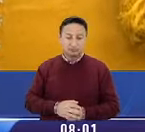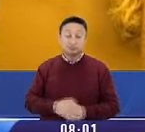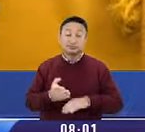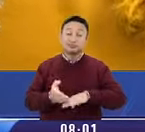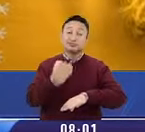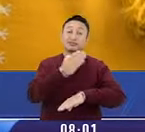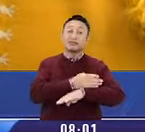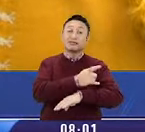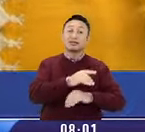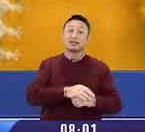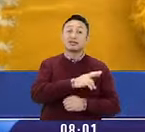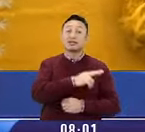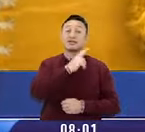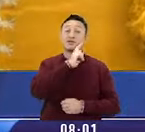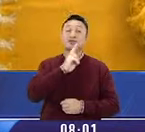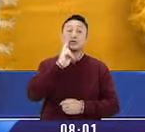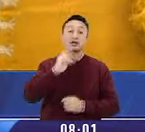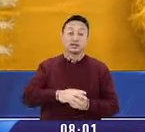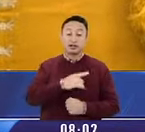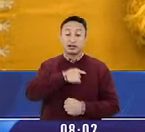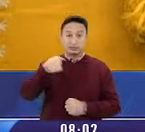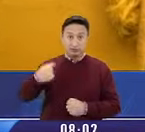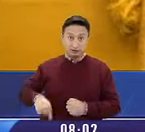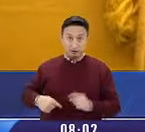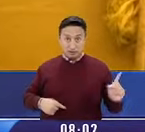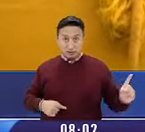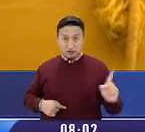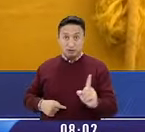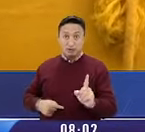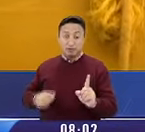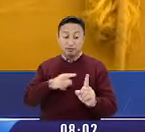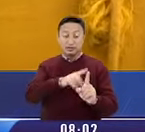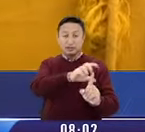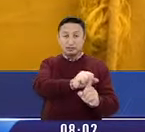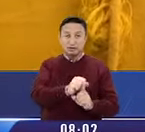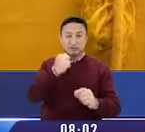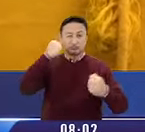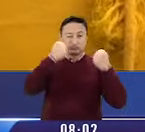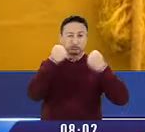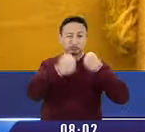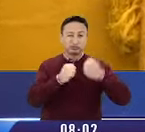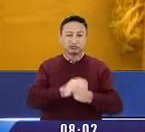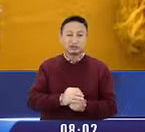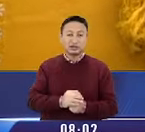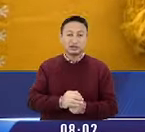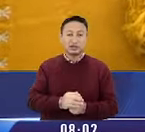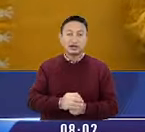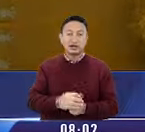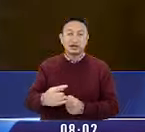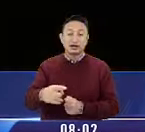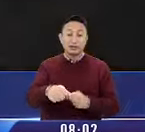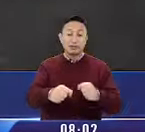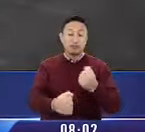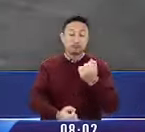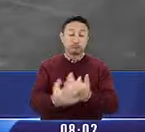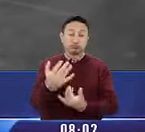en el Chifa, cuando ingresaron en el Chifa, aquí a la vuelta, le cogieron, le pegaron, le amarraron al poste y quemaron la